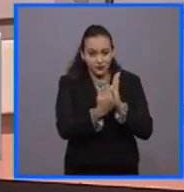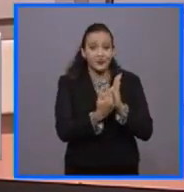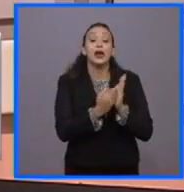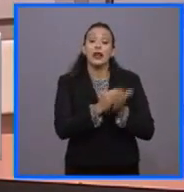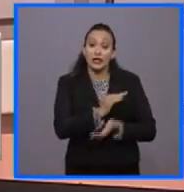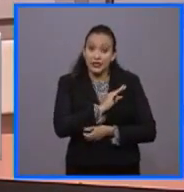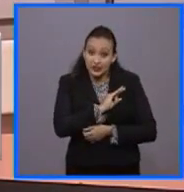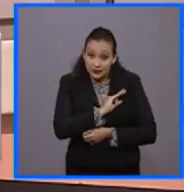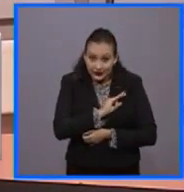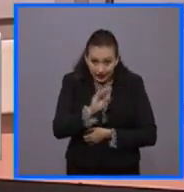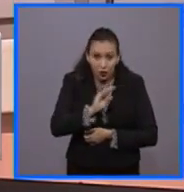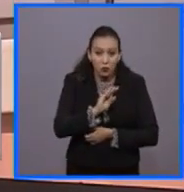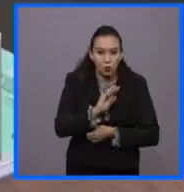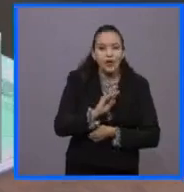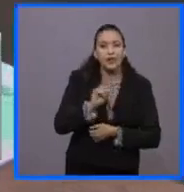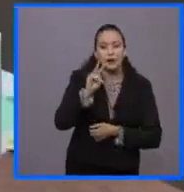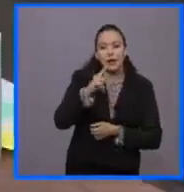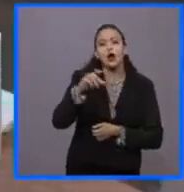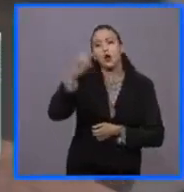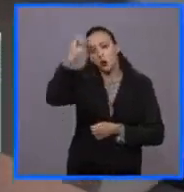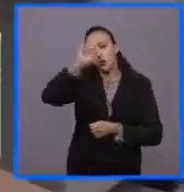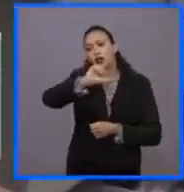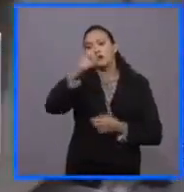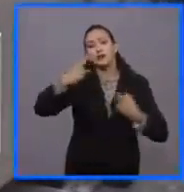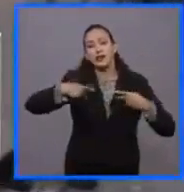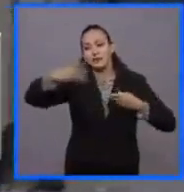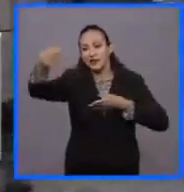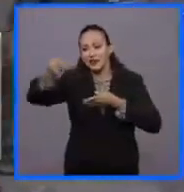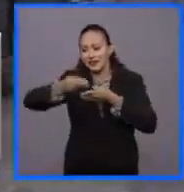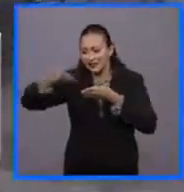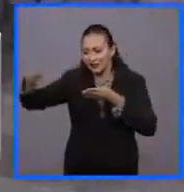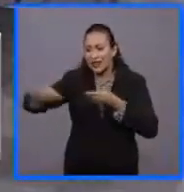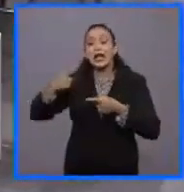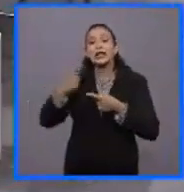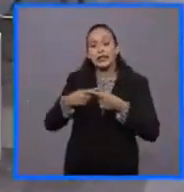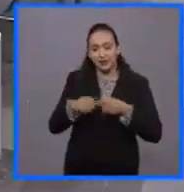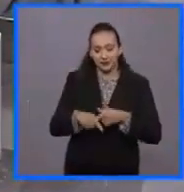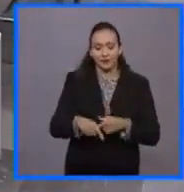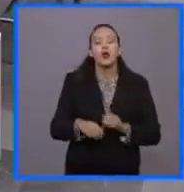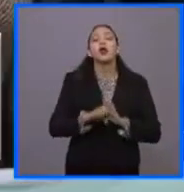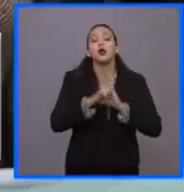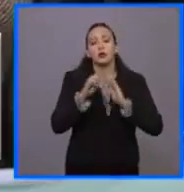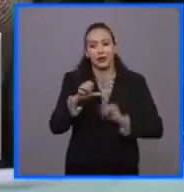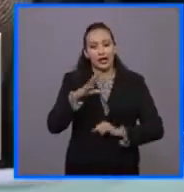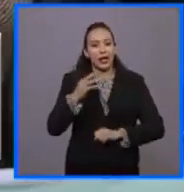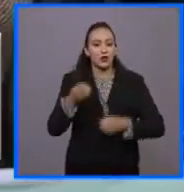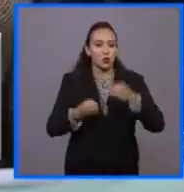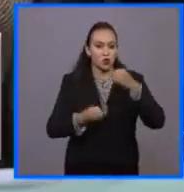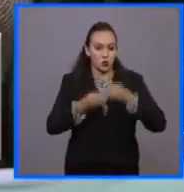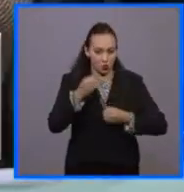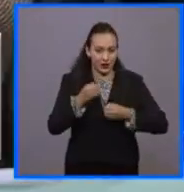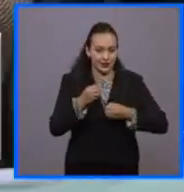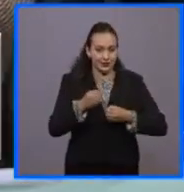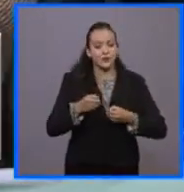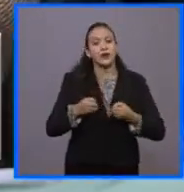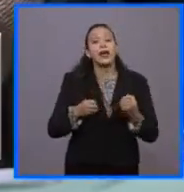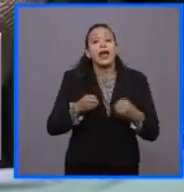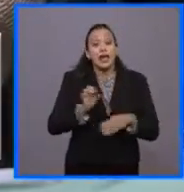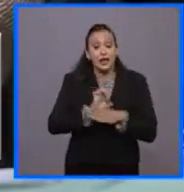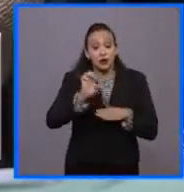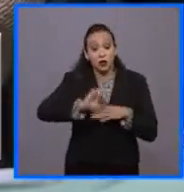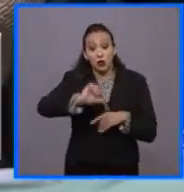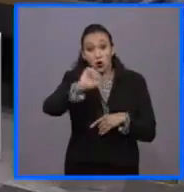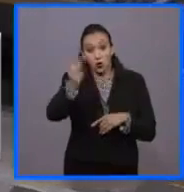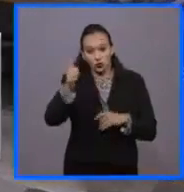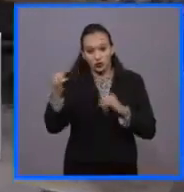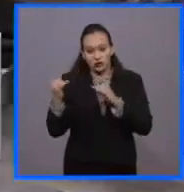considerado amicus curiae la opinión presentada por quienes son ajenos al juicio, pues al no tener vínculos con el litigio, no existe obligación